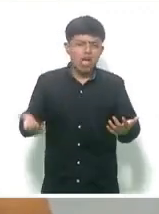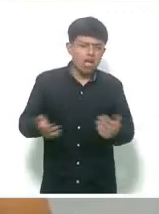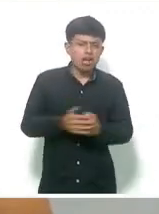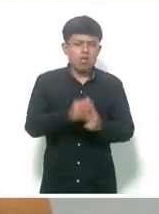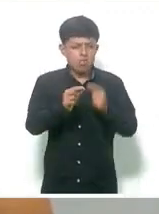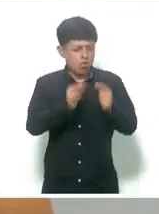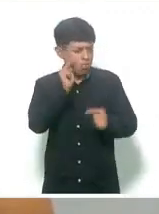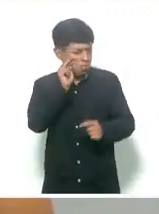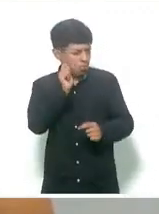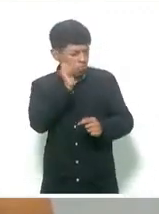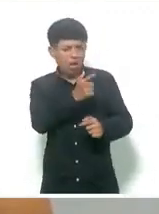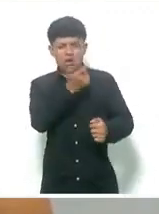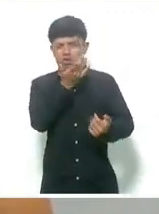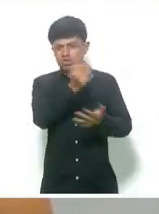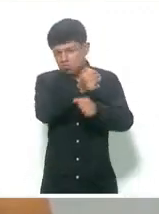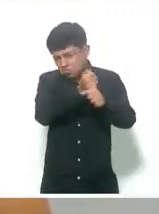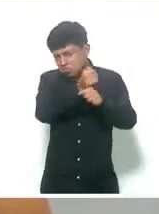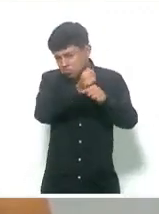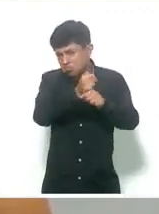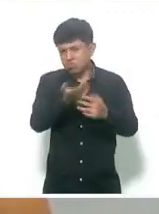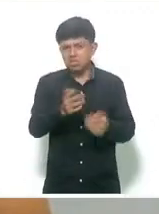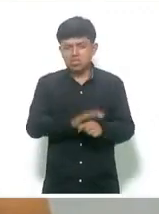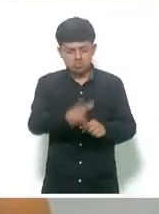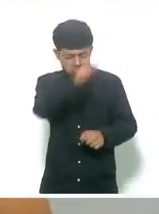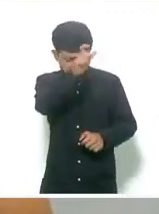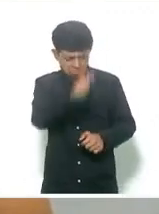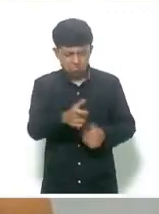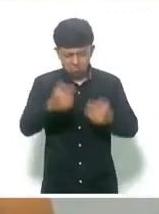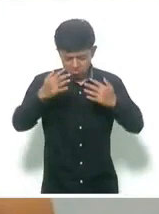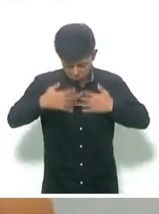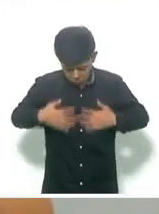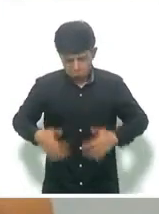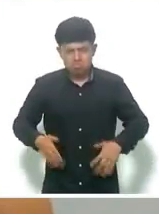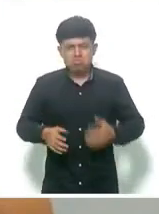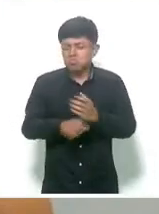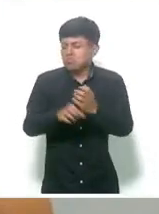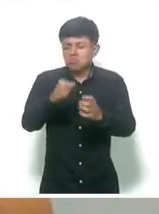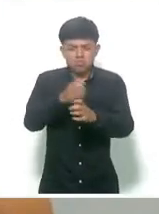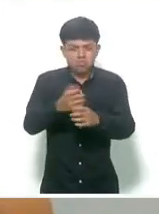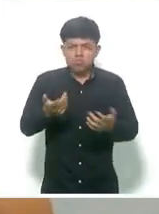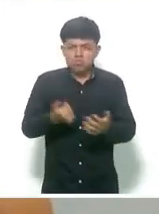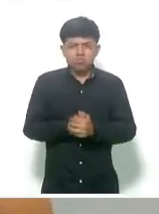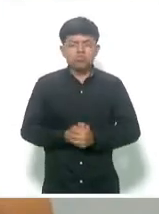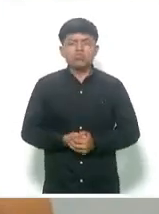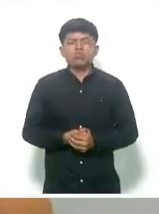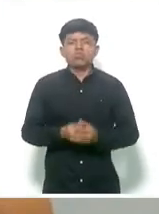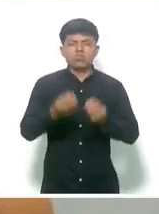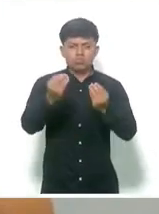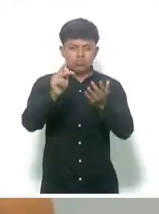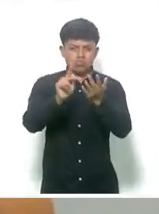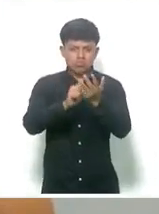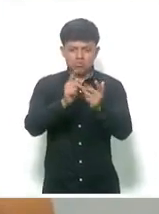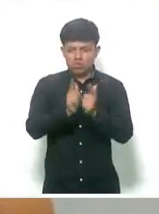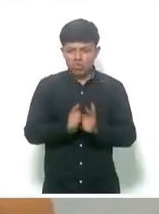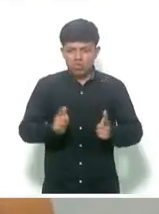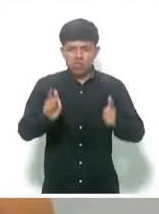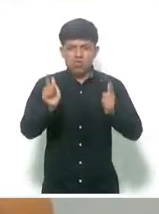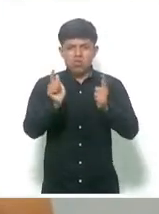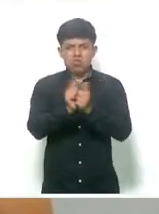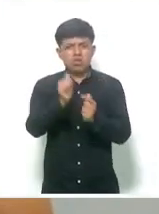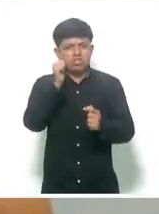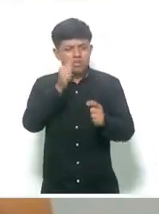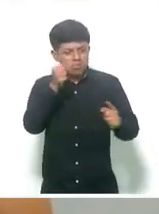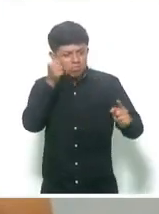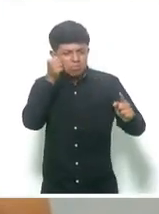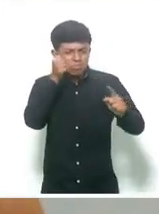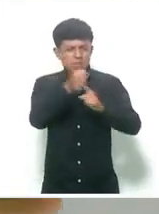delictiva Cuál es su aspectos logístico Cuál es su aspecto económico muchas el la delincuencia organizada siempre su golpeo va hacia su parte